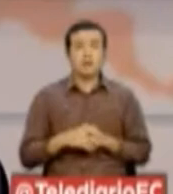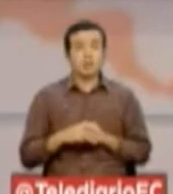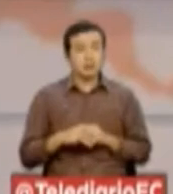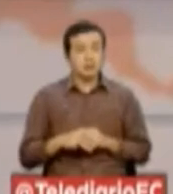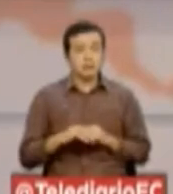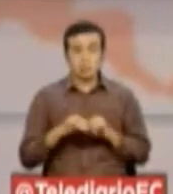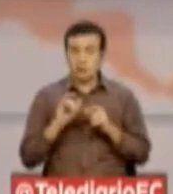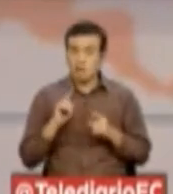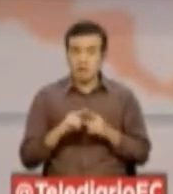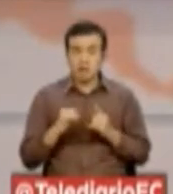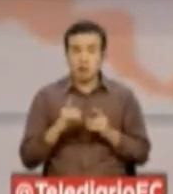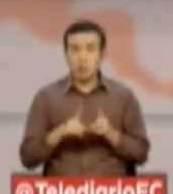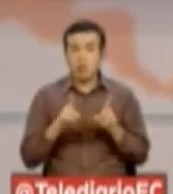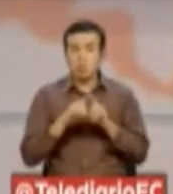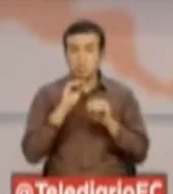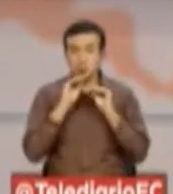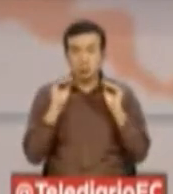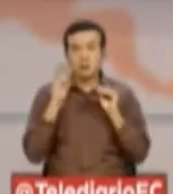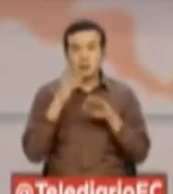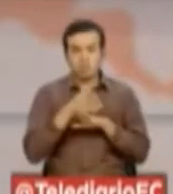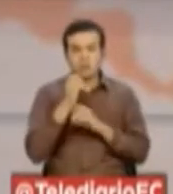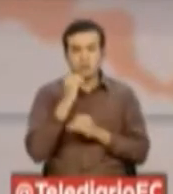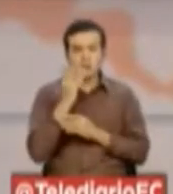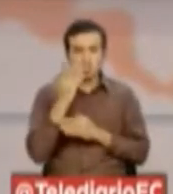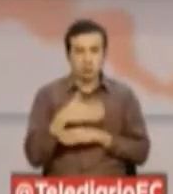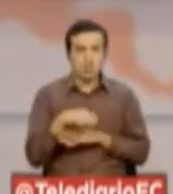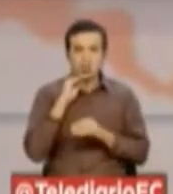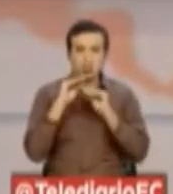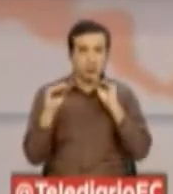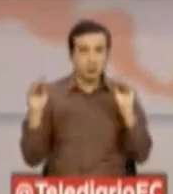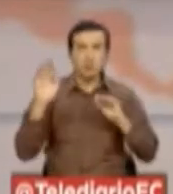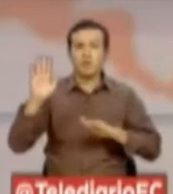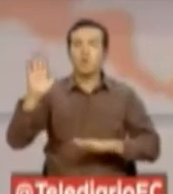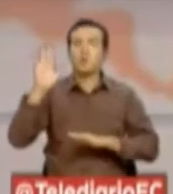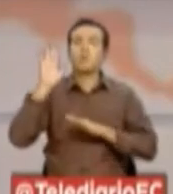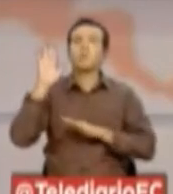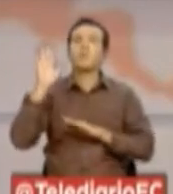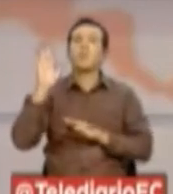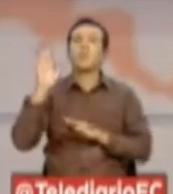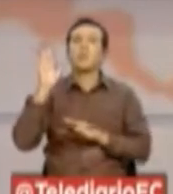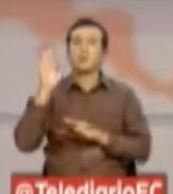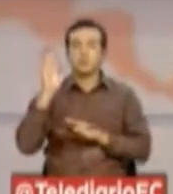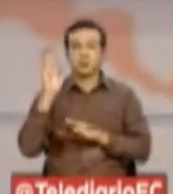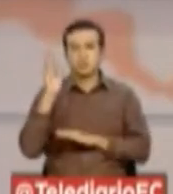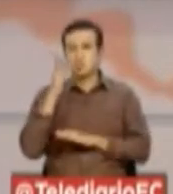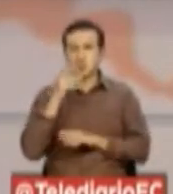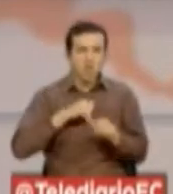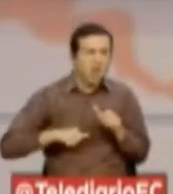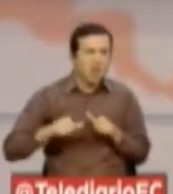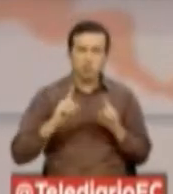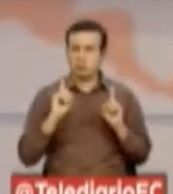datos pero se van a conocer por eso es que el compromiso no insisto no por retaliación ni por